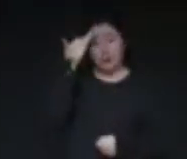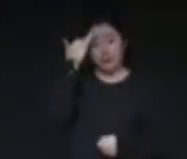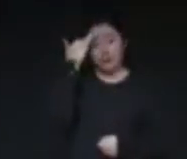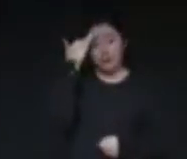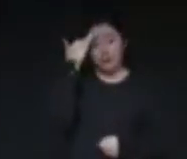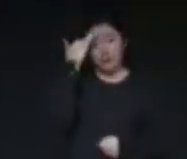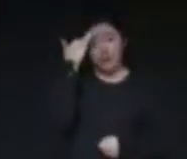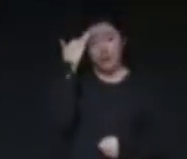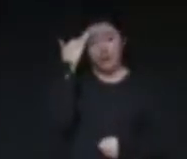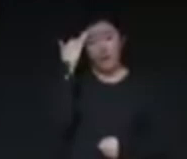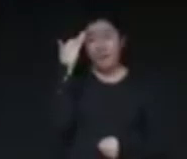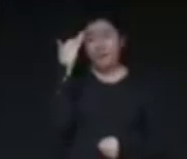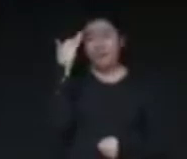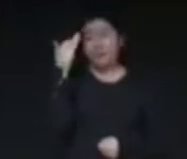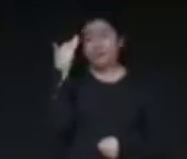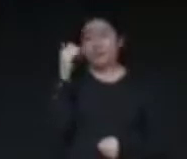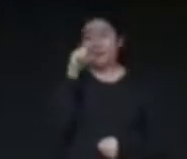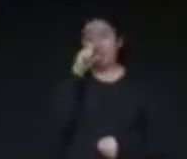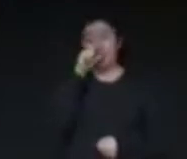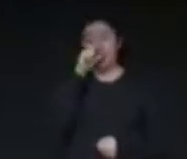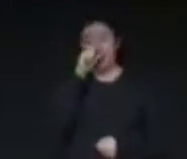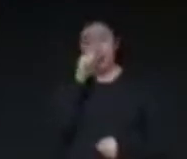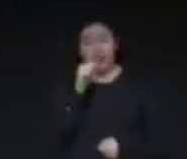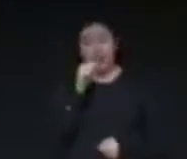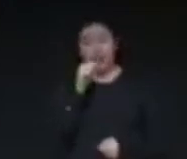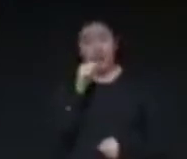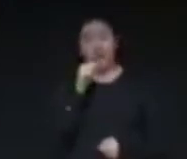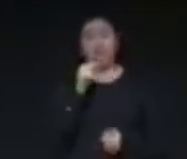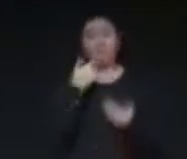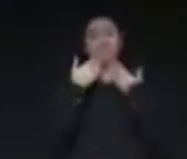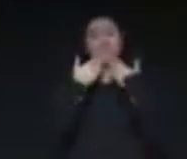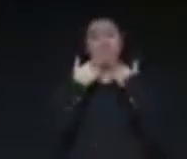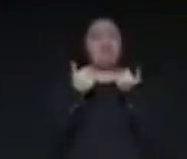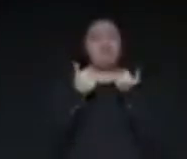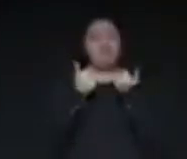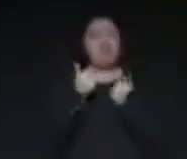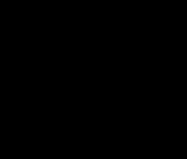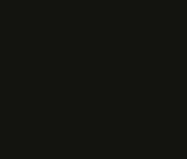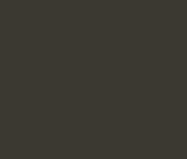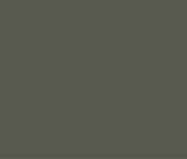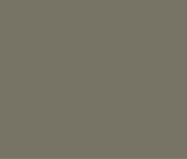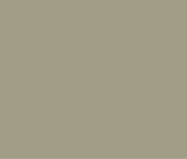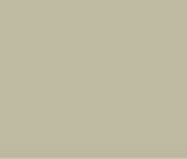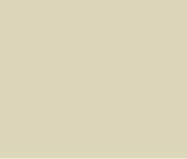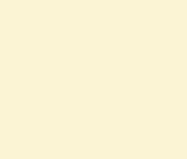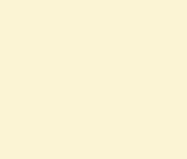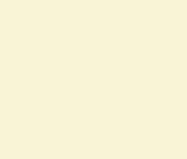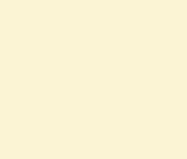haya una falla que puede llegar a ocurrir y el inicio de operación.